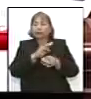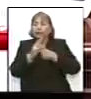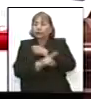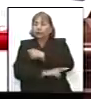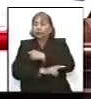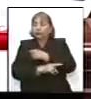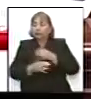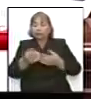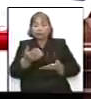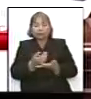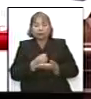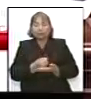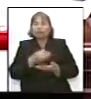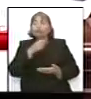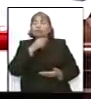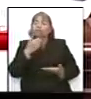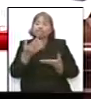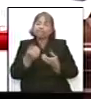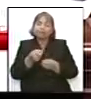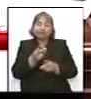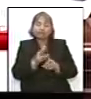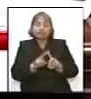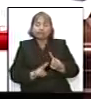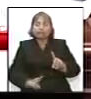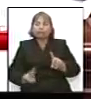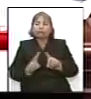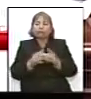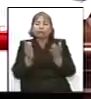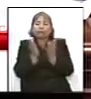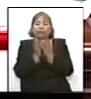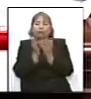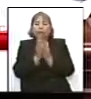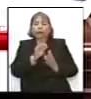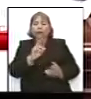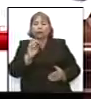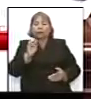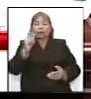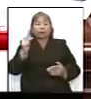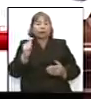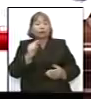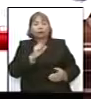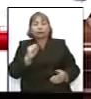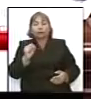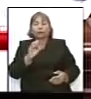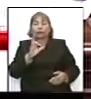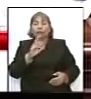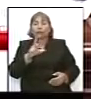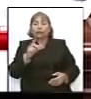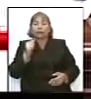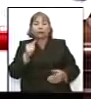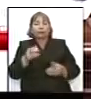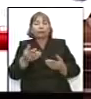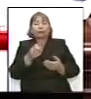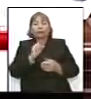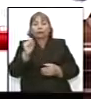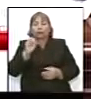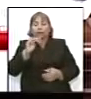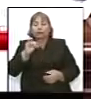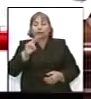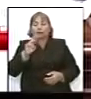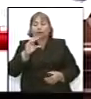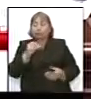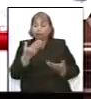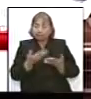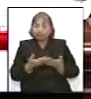la recuperación, conservación y puesta en valor del Colegio Real San Felipe de la Universidad Nacional Mayor de San Marcos,